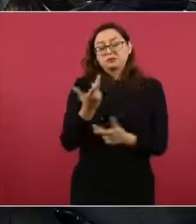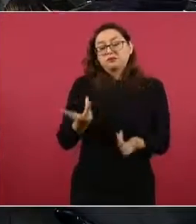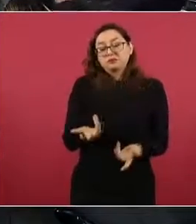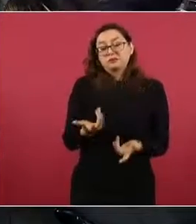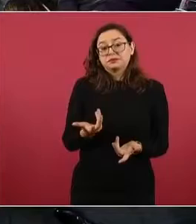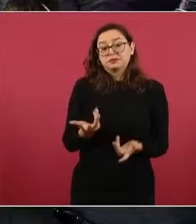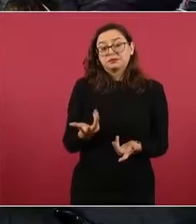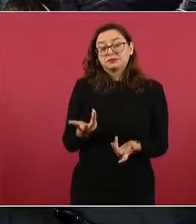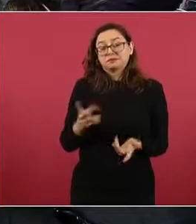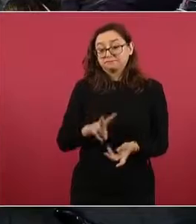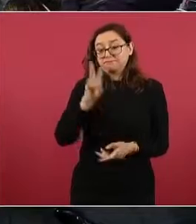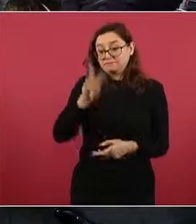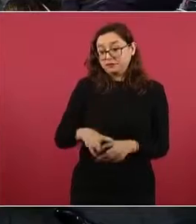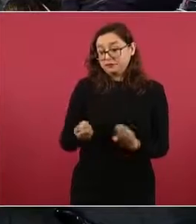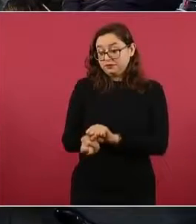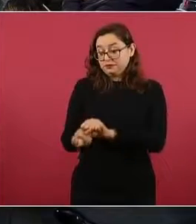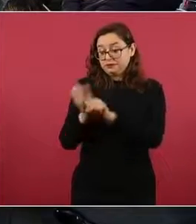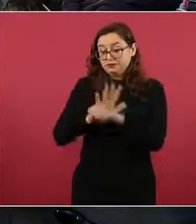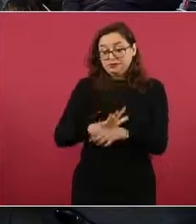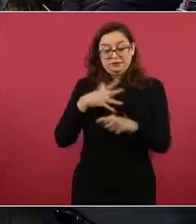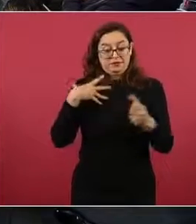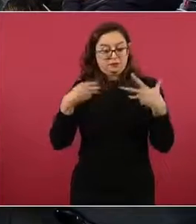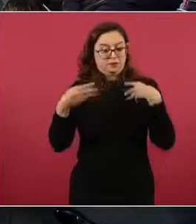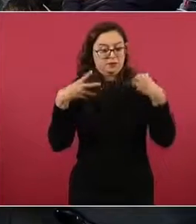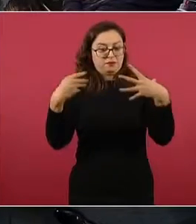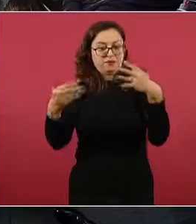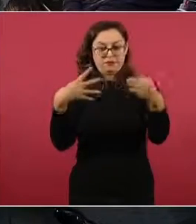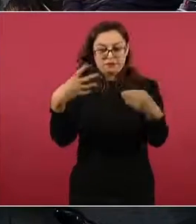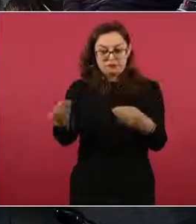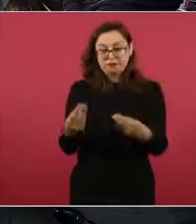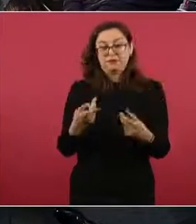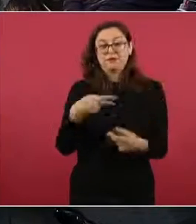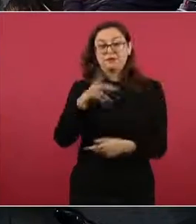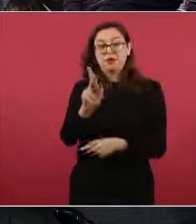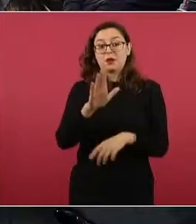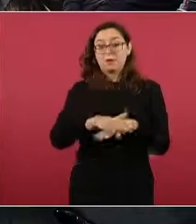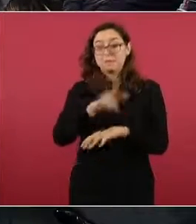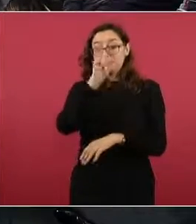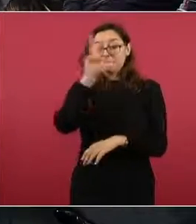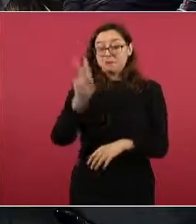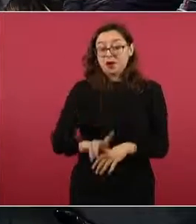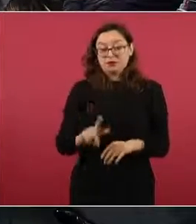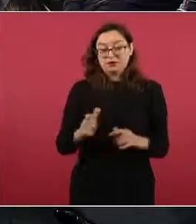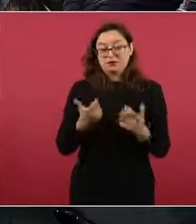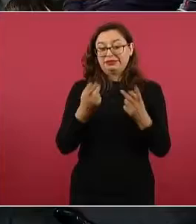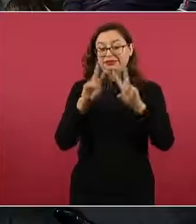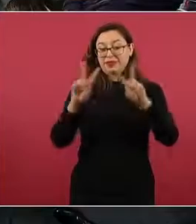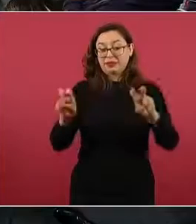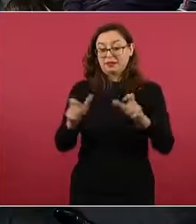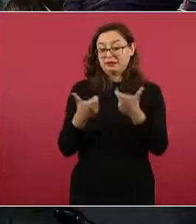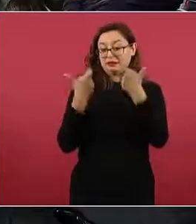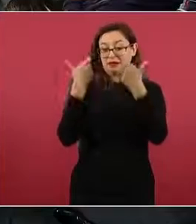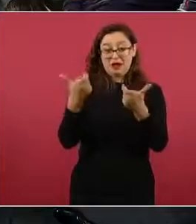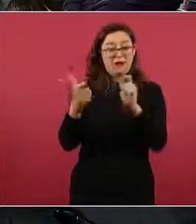se cayó la economía como no había sucedido en 70 años.